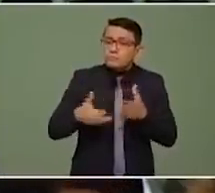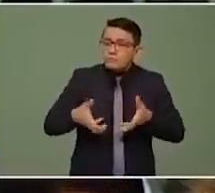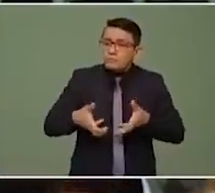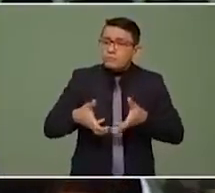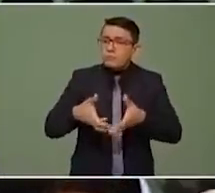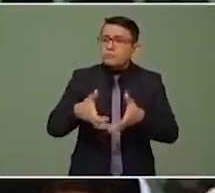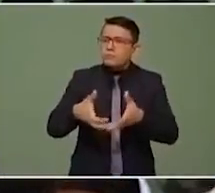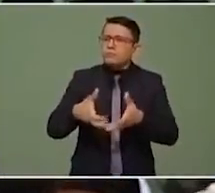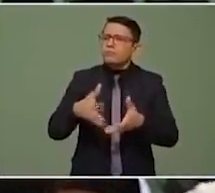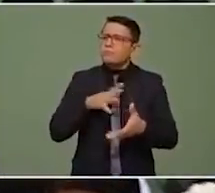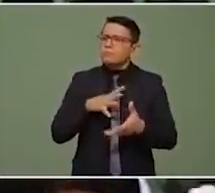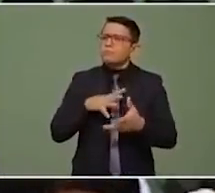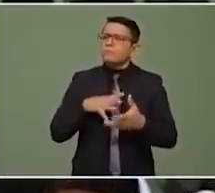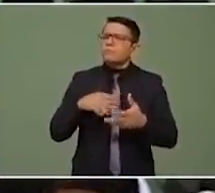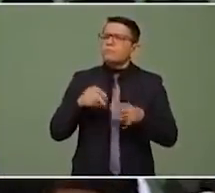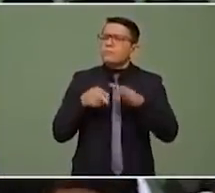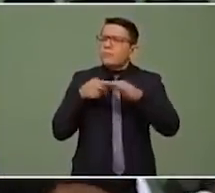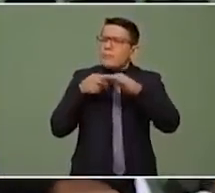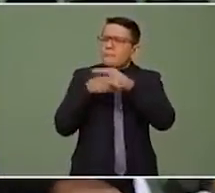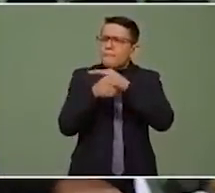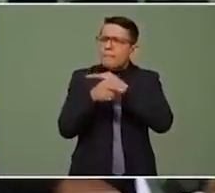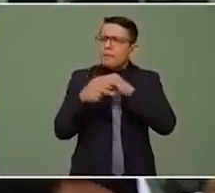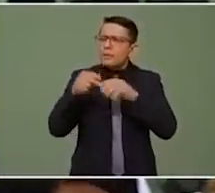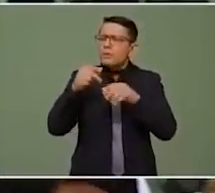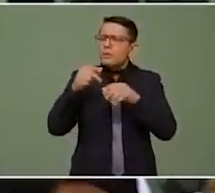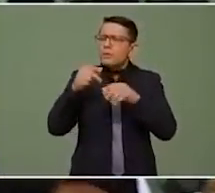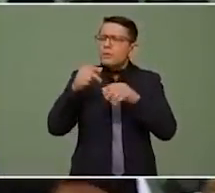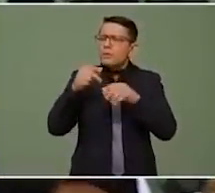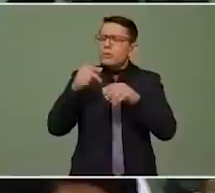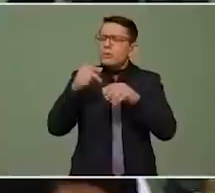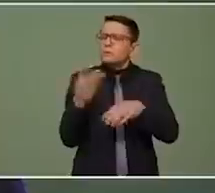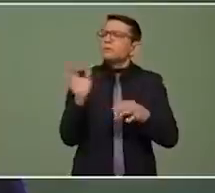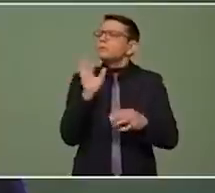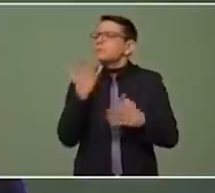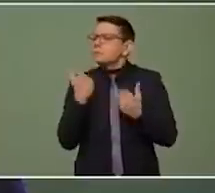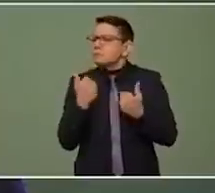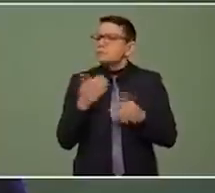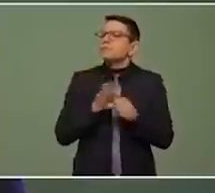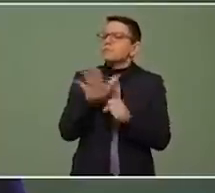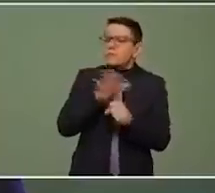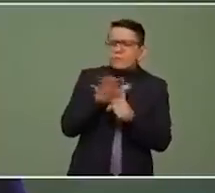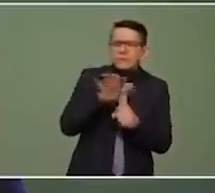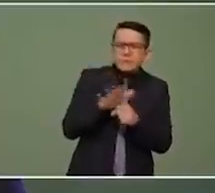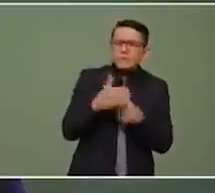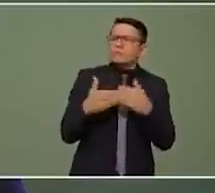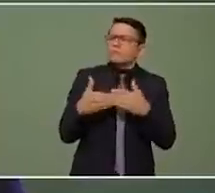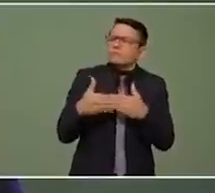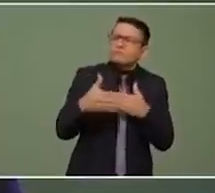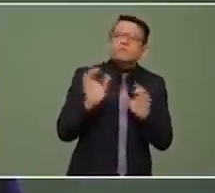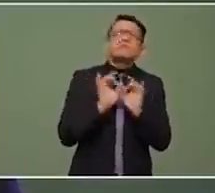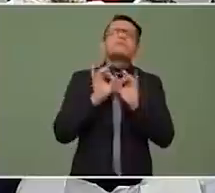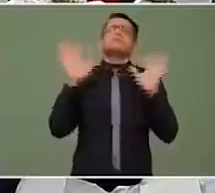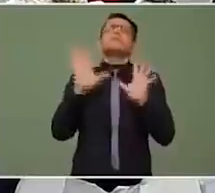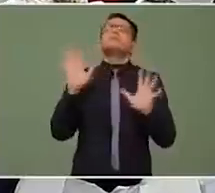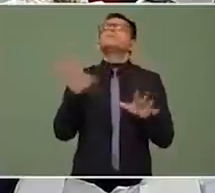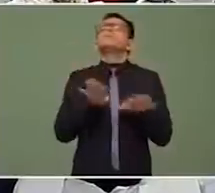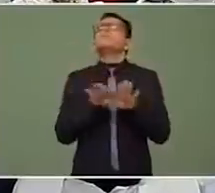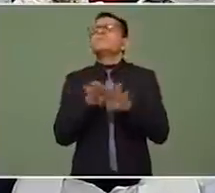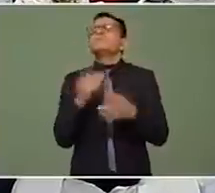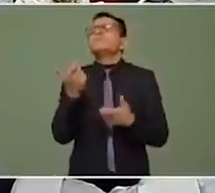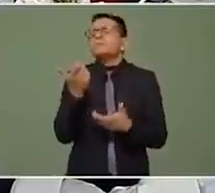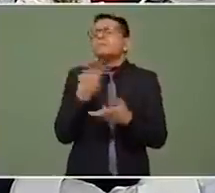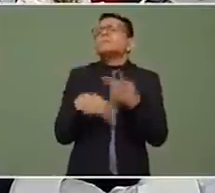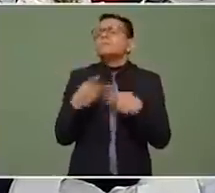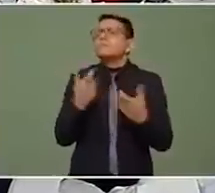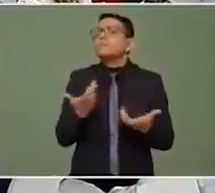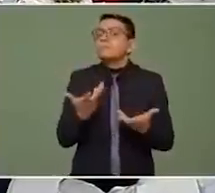está terminado y los recursos de la presa libertad sigue cuál es el estatus de estos dos de estos recursos aquí para noble bueno